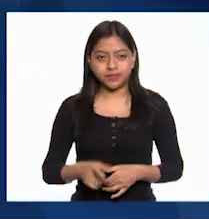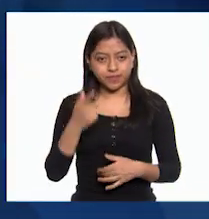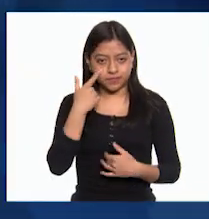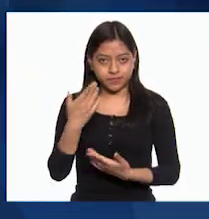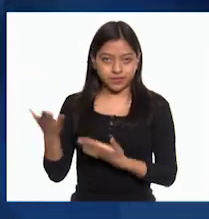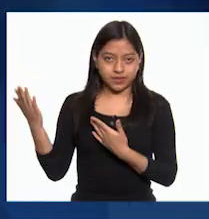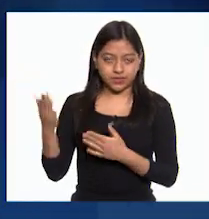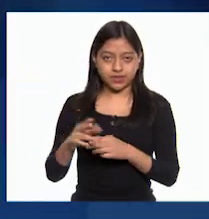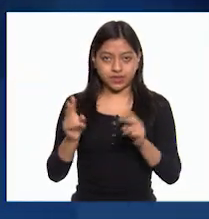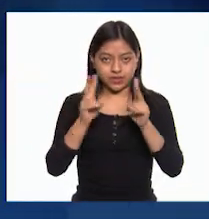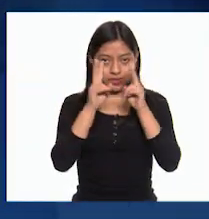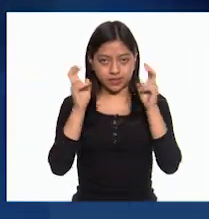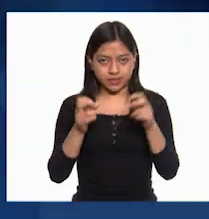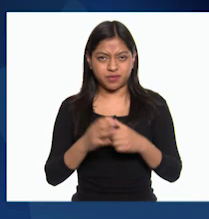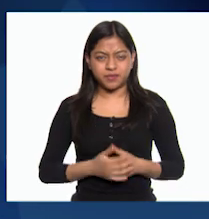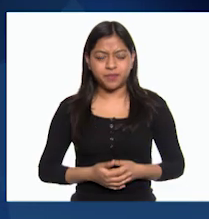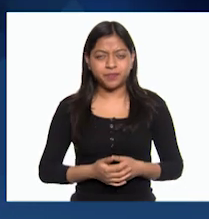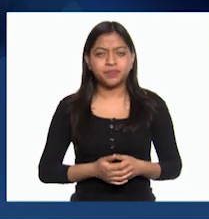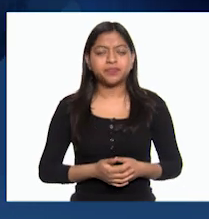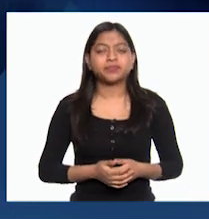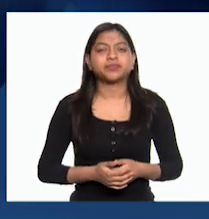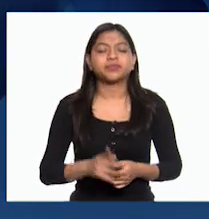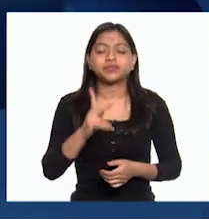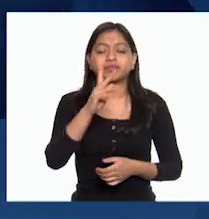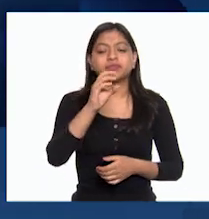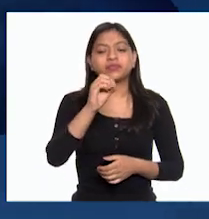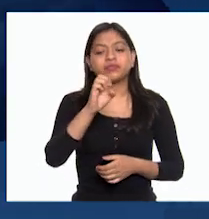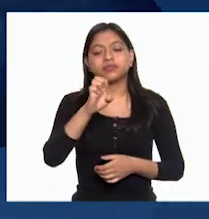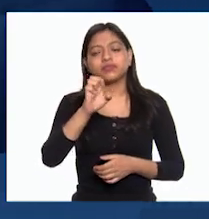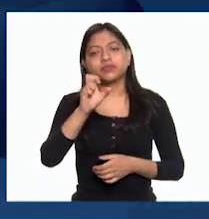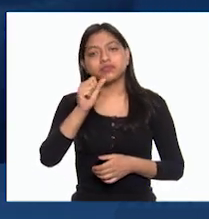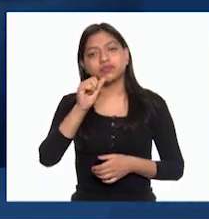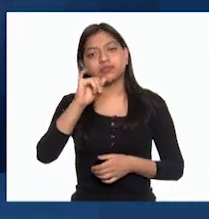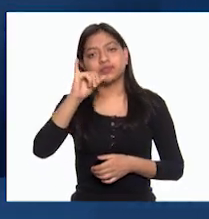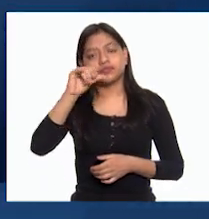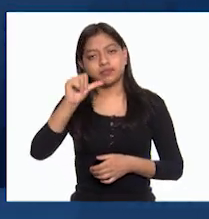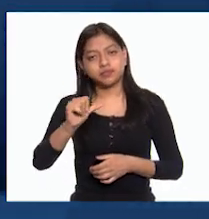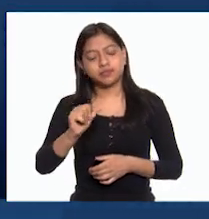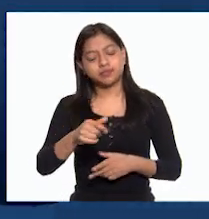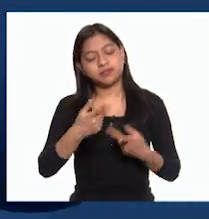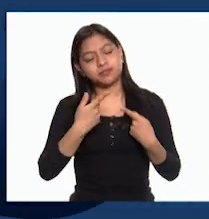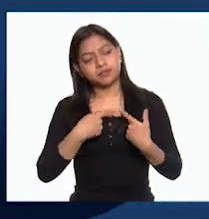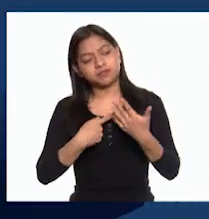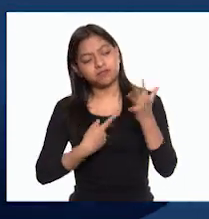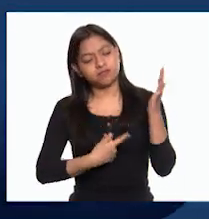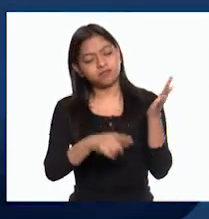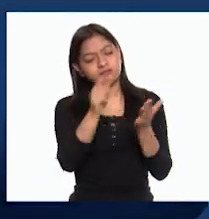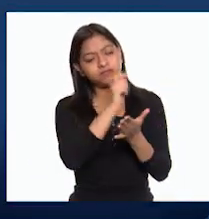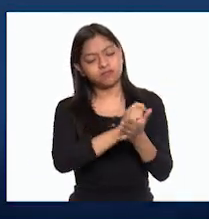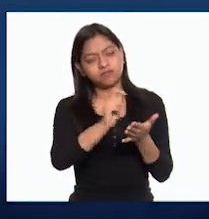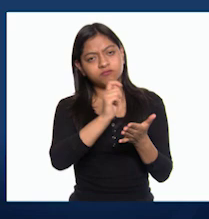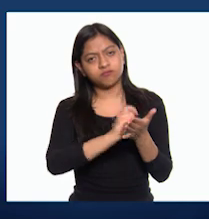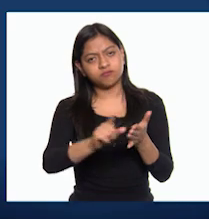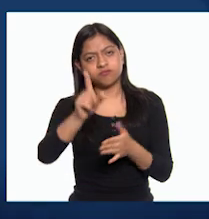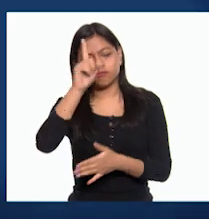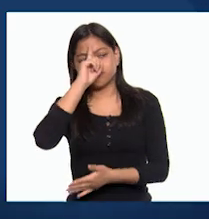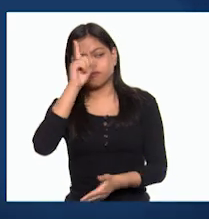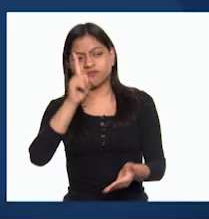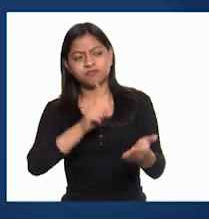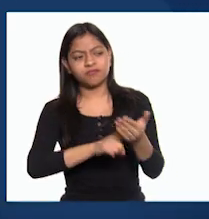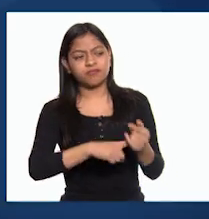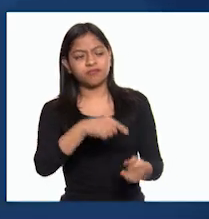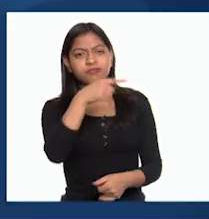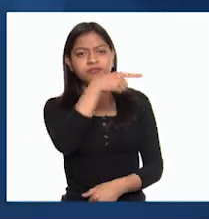Poesía es un prejuicio muy notable creer que el sentido de un discurso posee mayor dignidad que